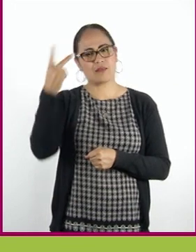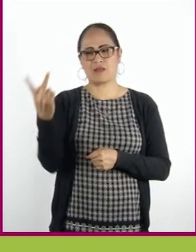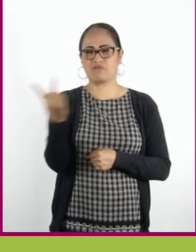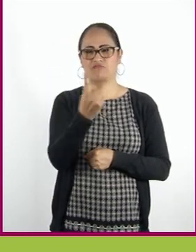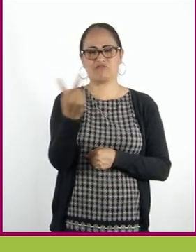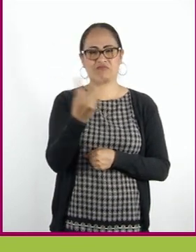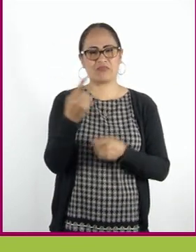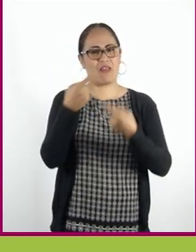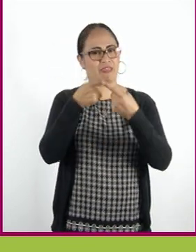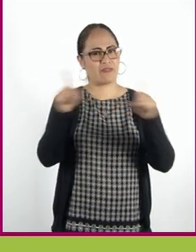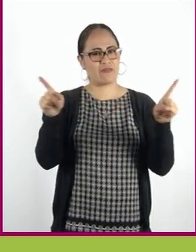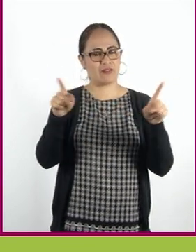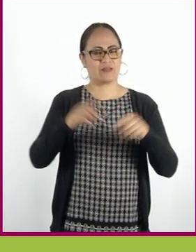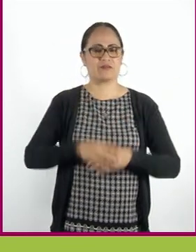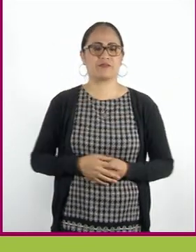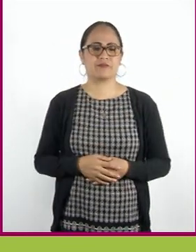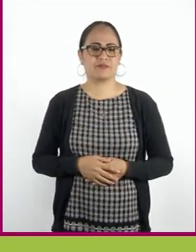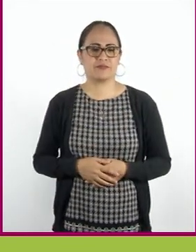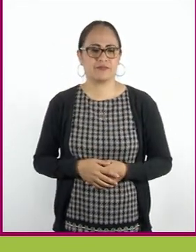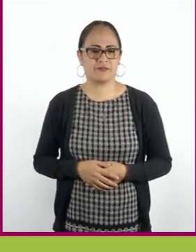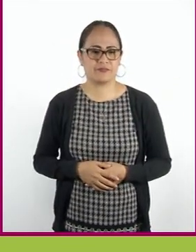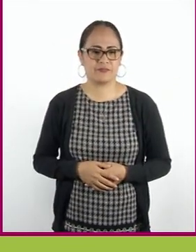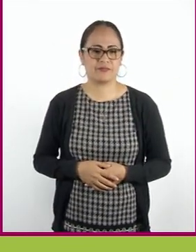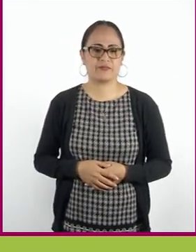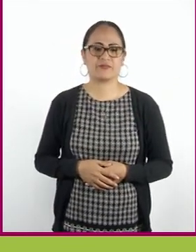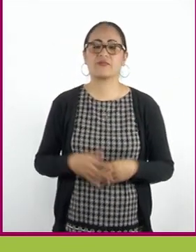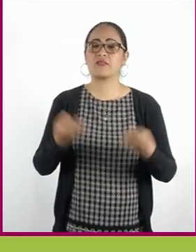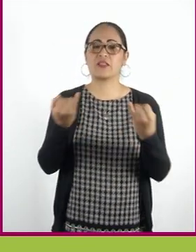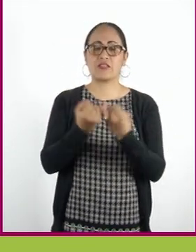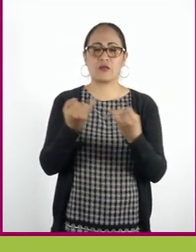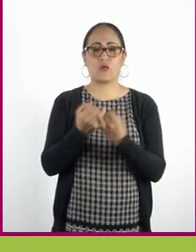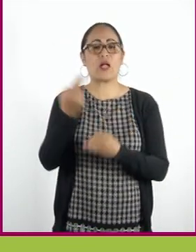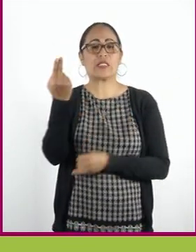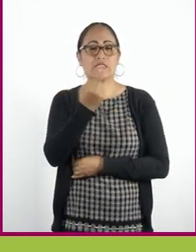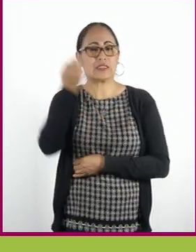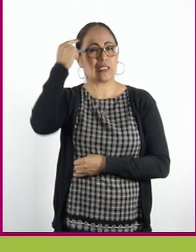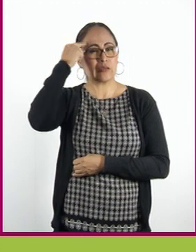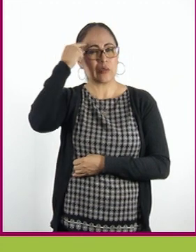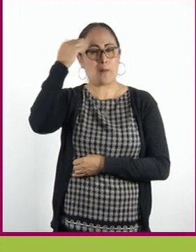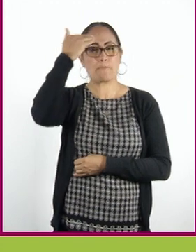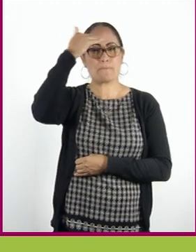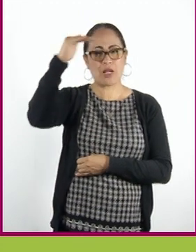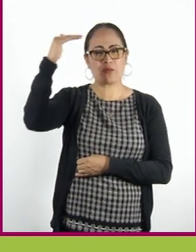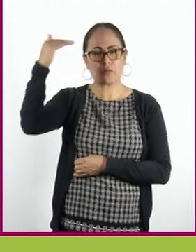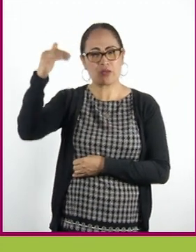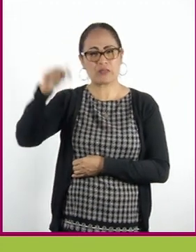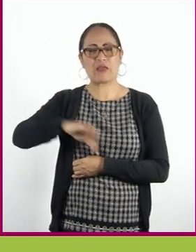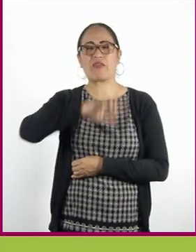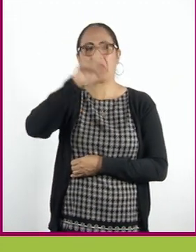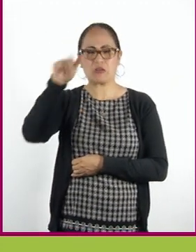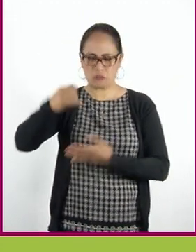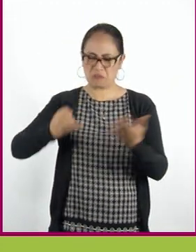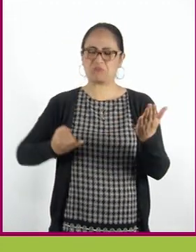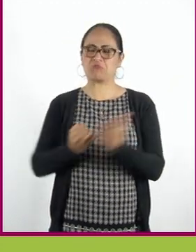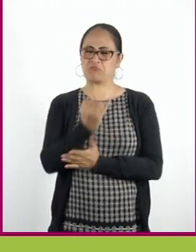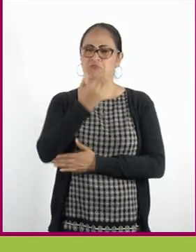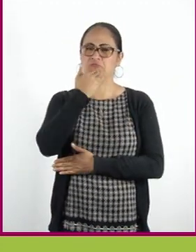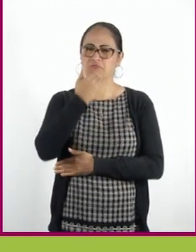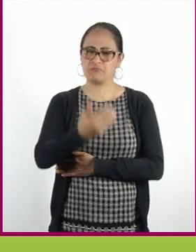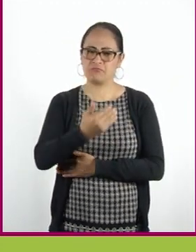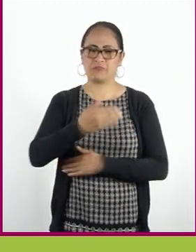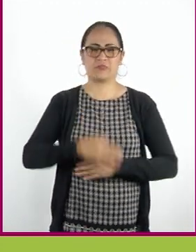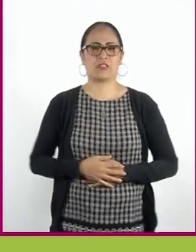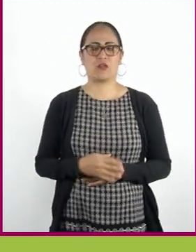son diferentes. Además, se requiere de madurez mental para tomar decisiones.